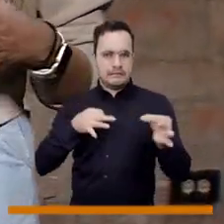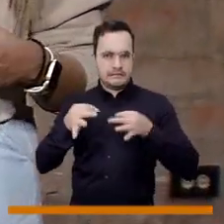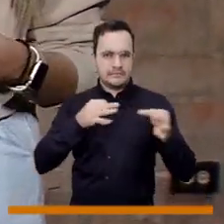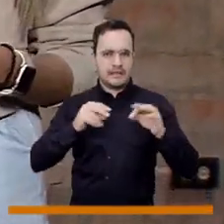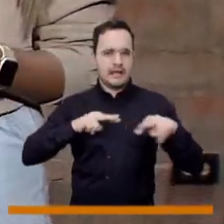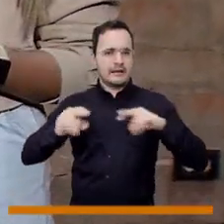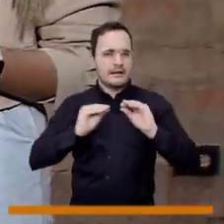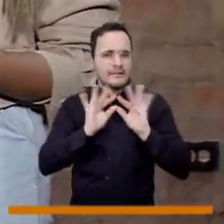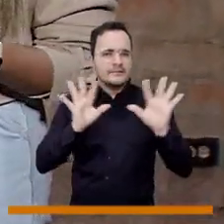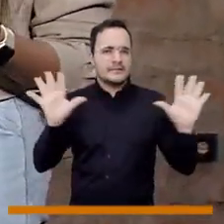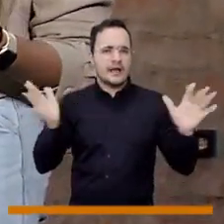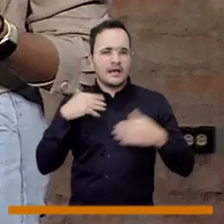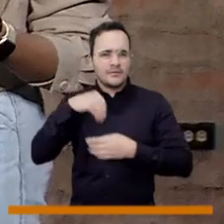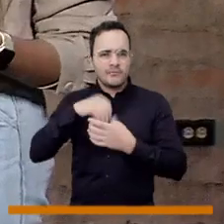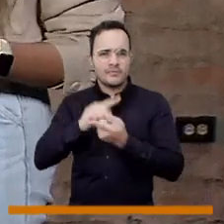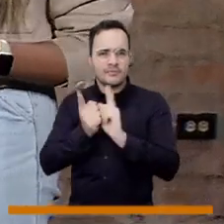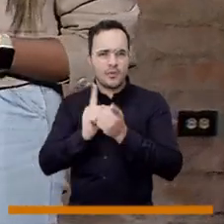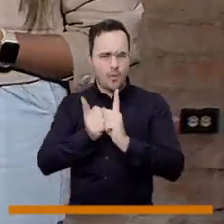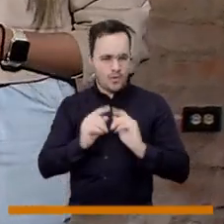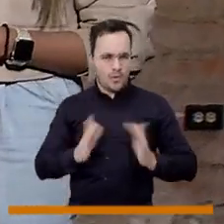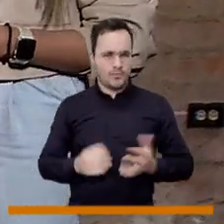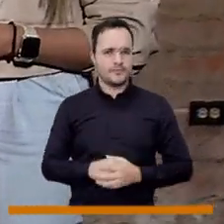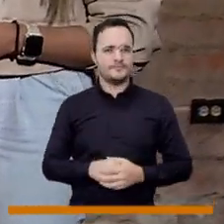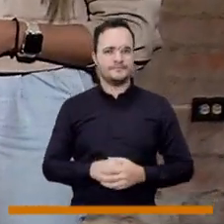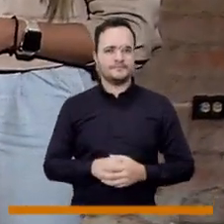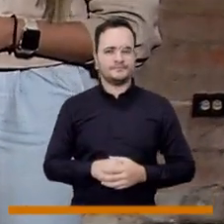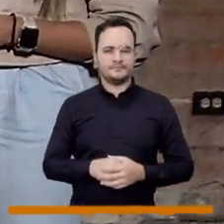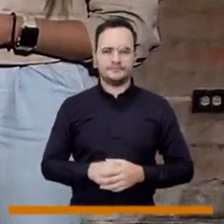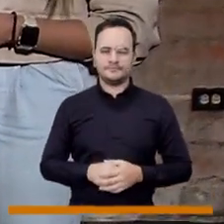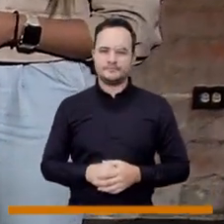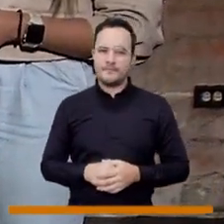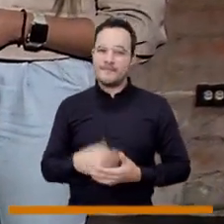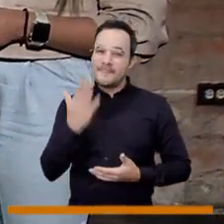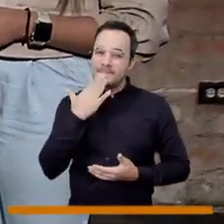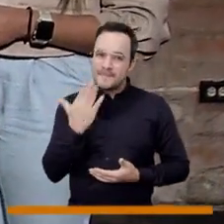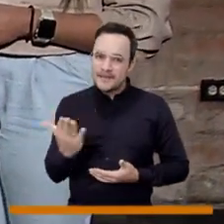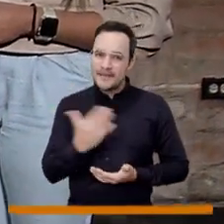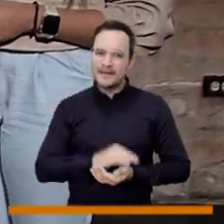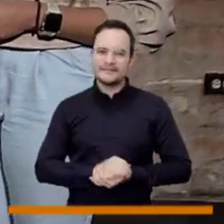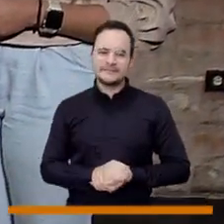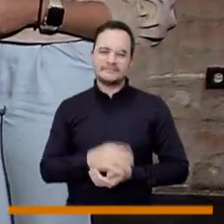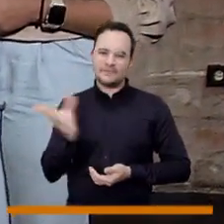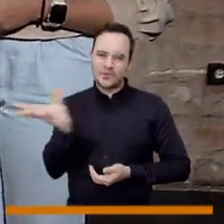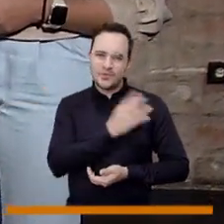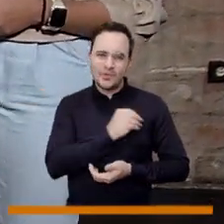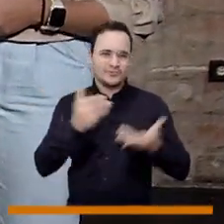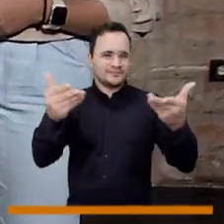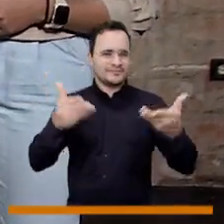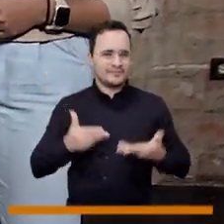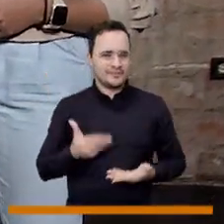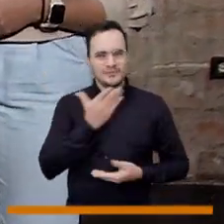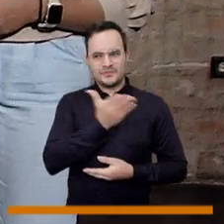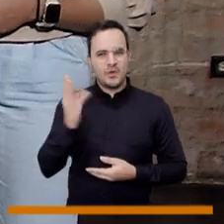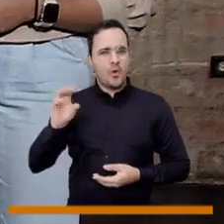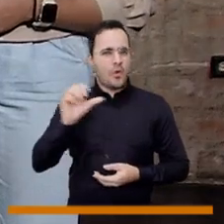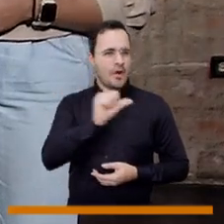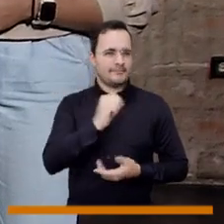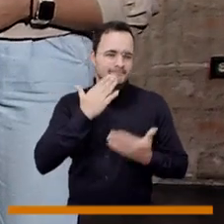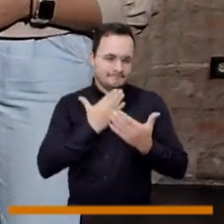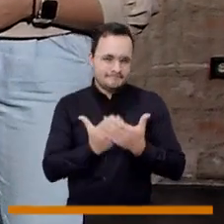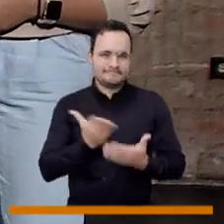más acerca de este encuentro. Jorge, bienvenido. Sí, muchas gracias. Bienvenidas y bienvenidos ustedes